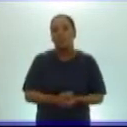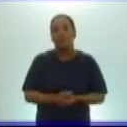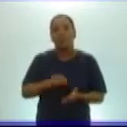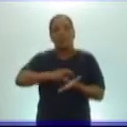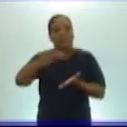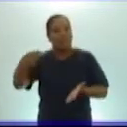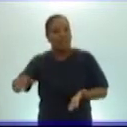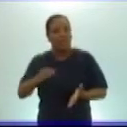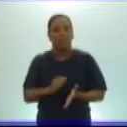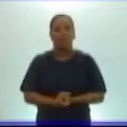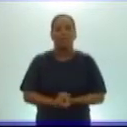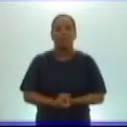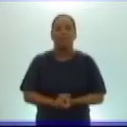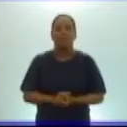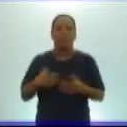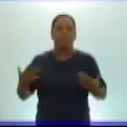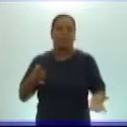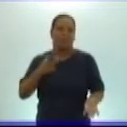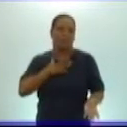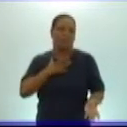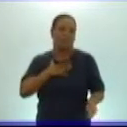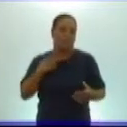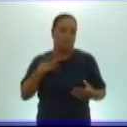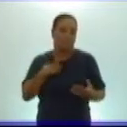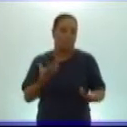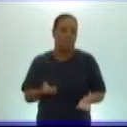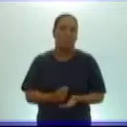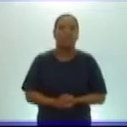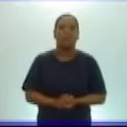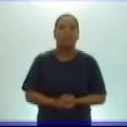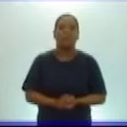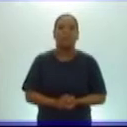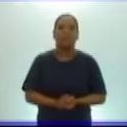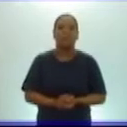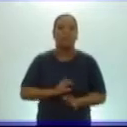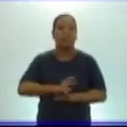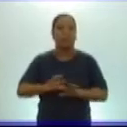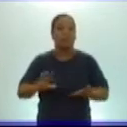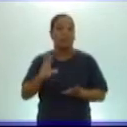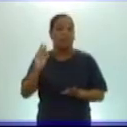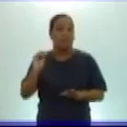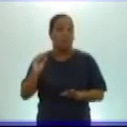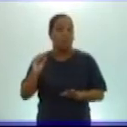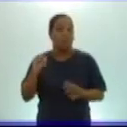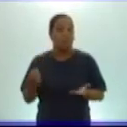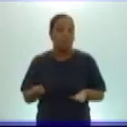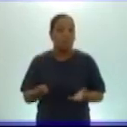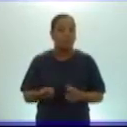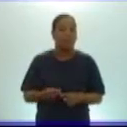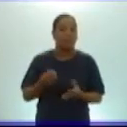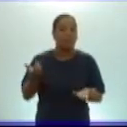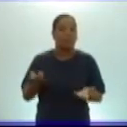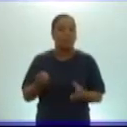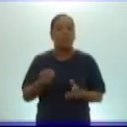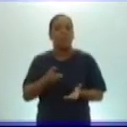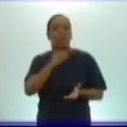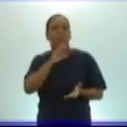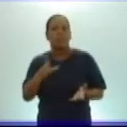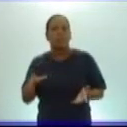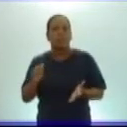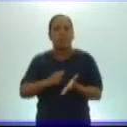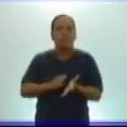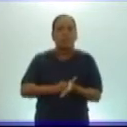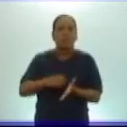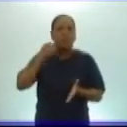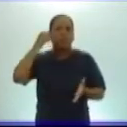el arroz. ¿Qué propiedades tiene? Fíjense que ya estamos hablando del estado de agregación, ya estamos diciendo que son